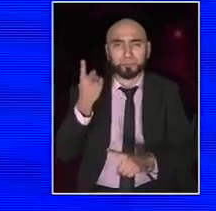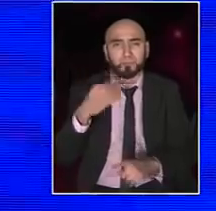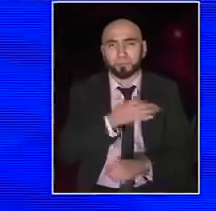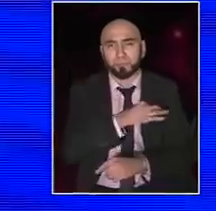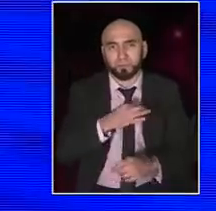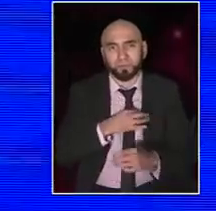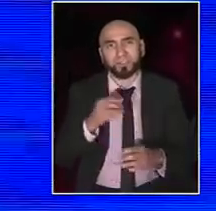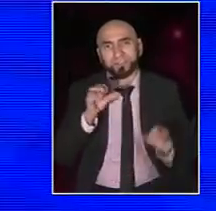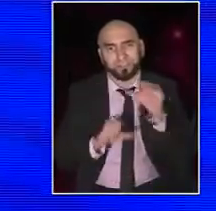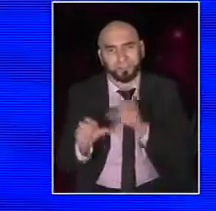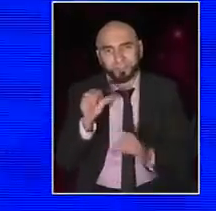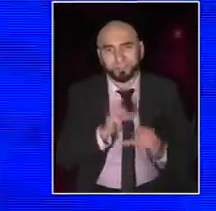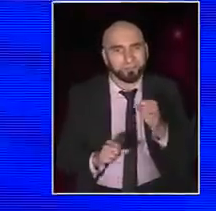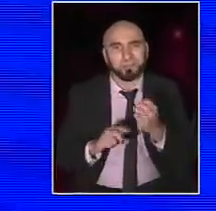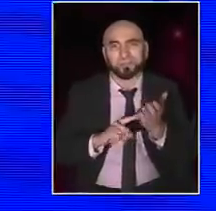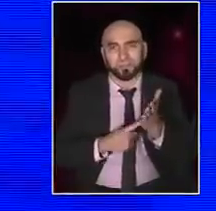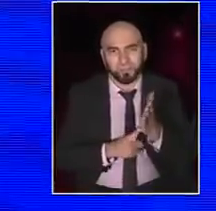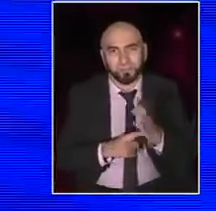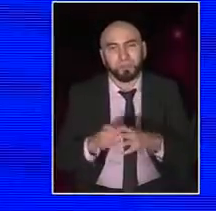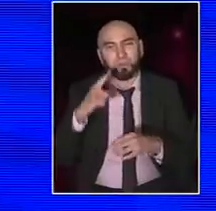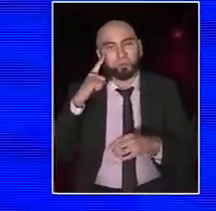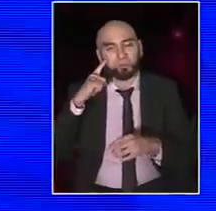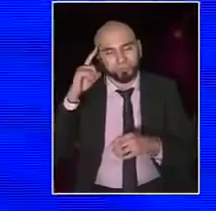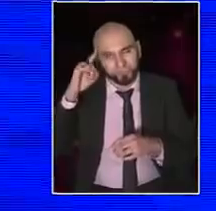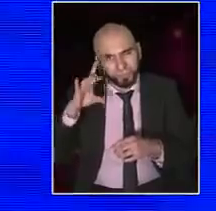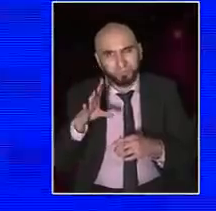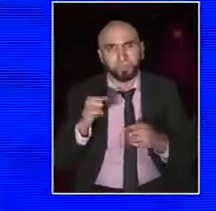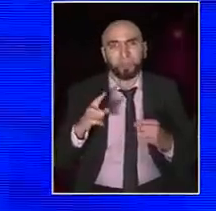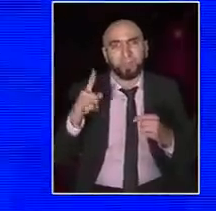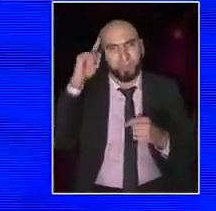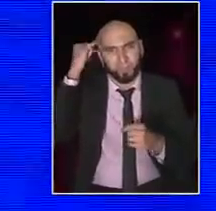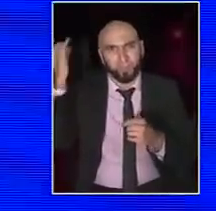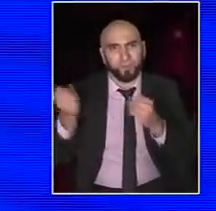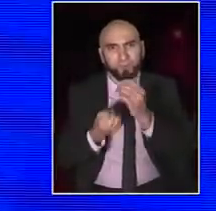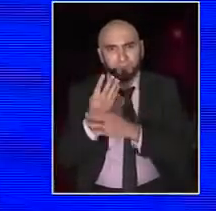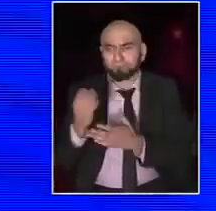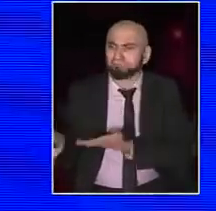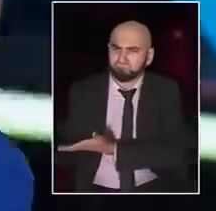Tecnología, Conocimiento e Innovación en la historia de Chile, el señor Andrés Cubo. Un aplauso para él.